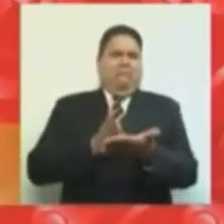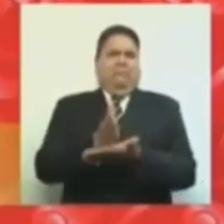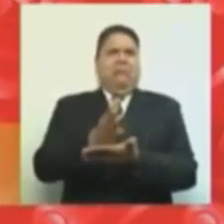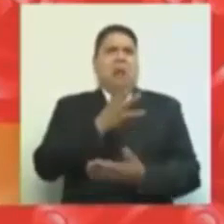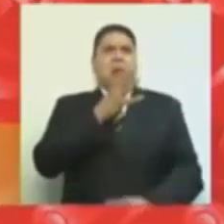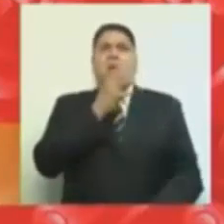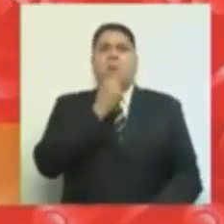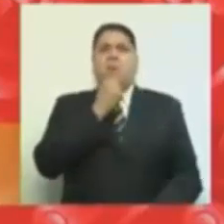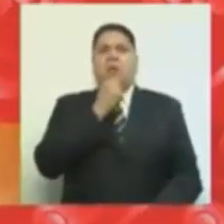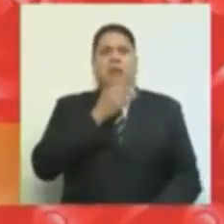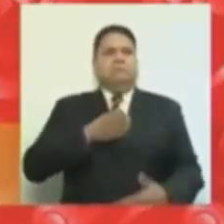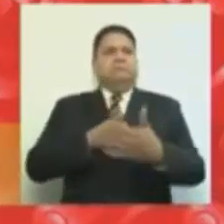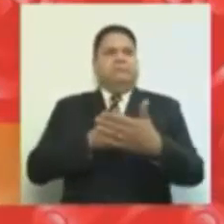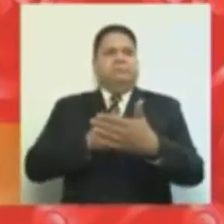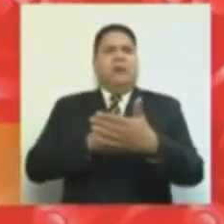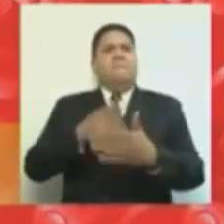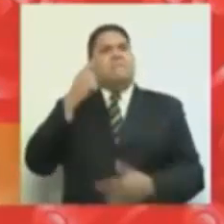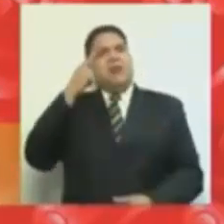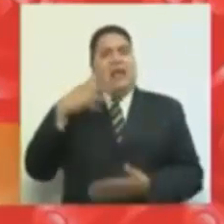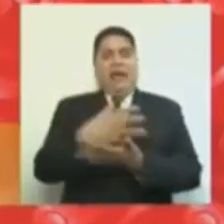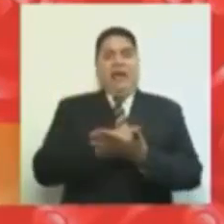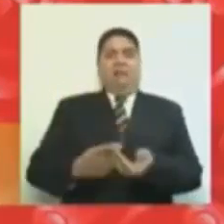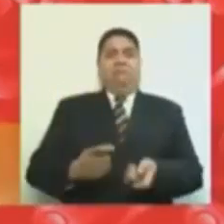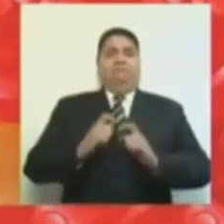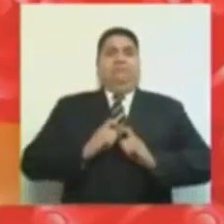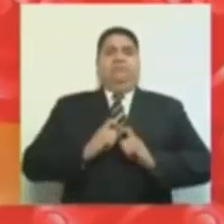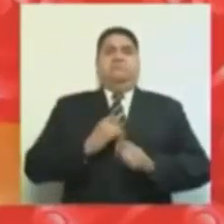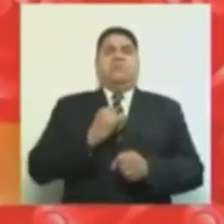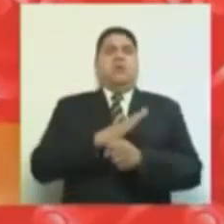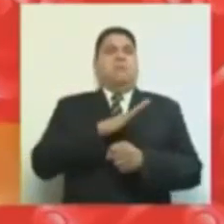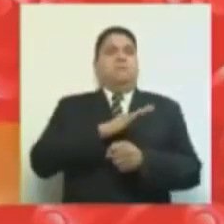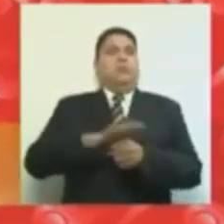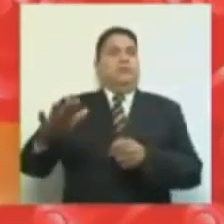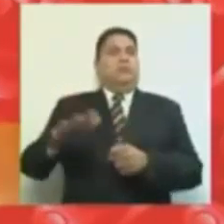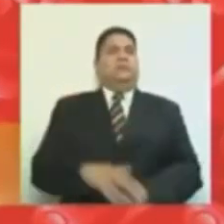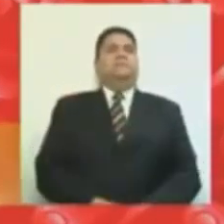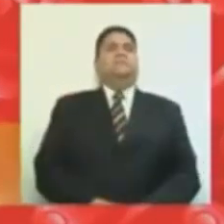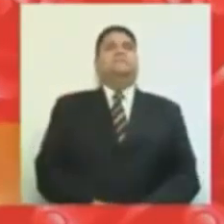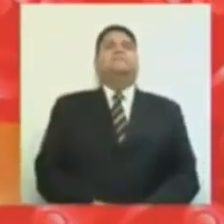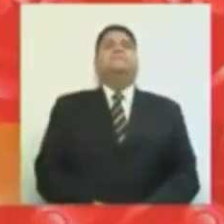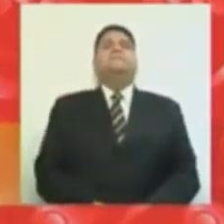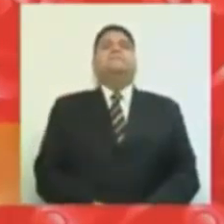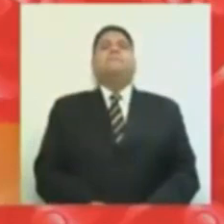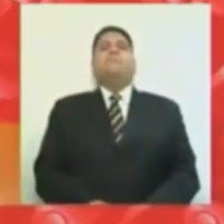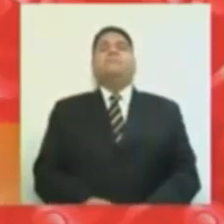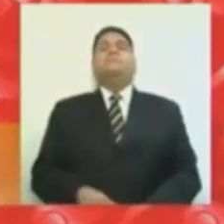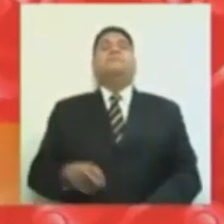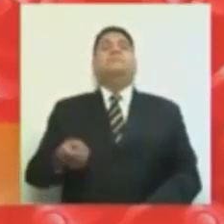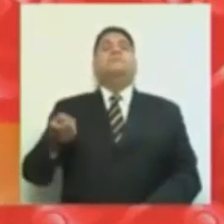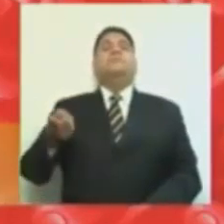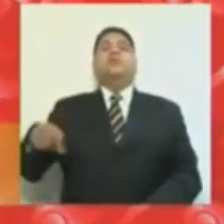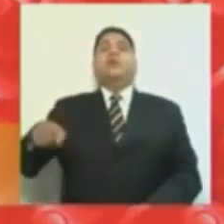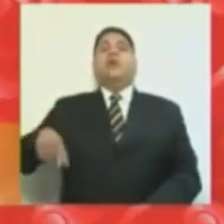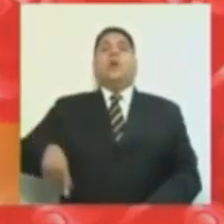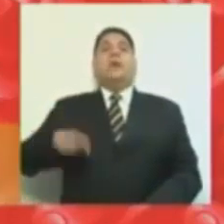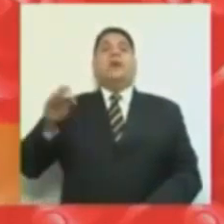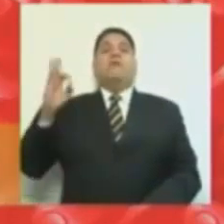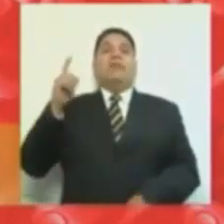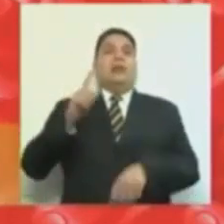los derechos. Hoy, quienes gobiernan y son mayoría